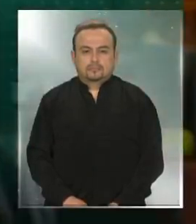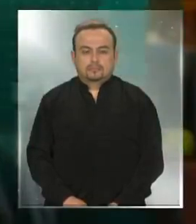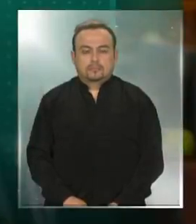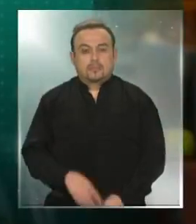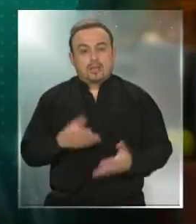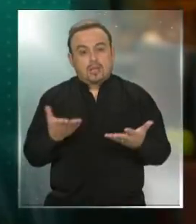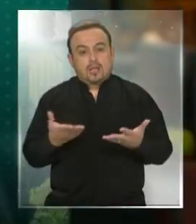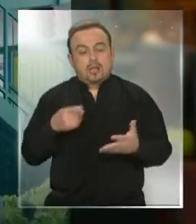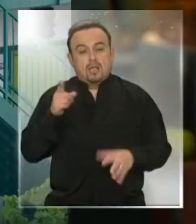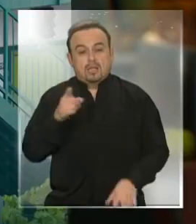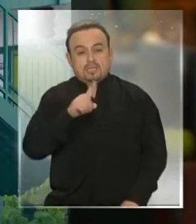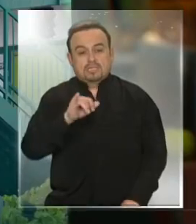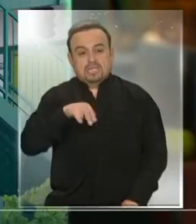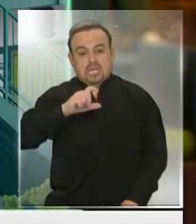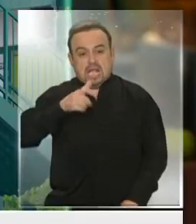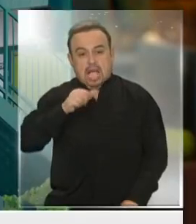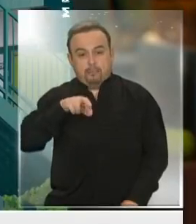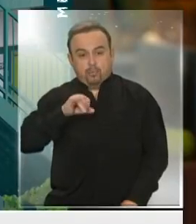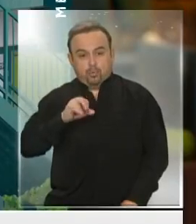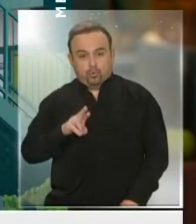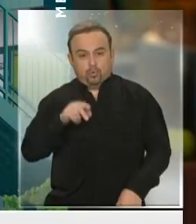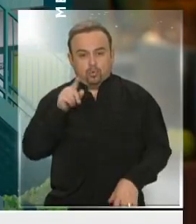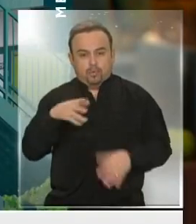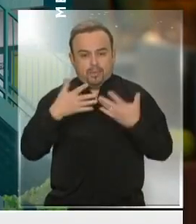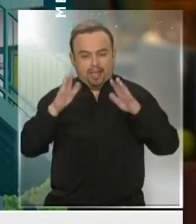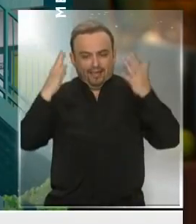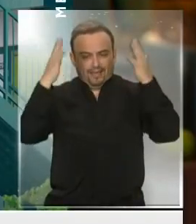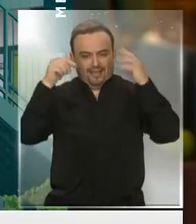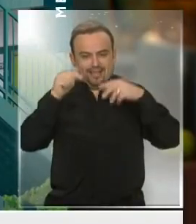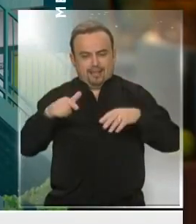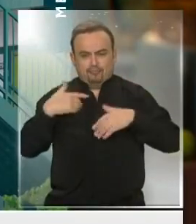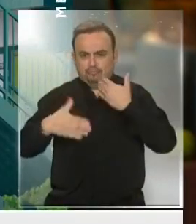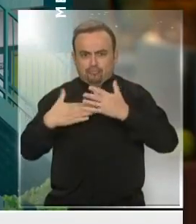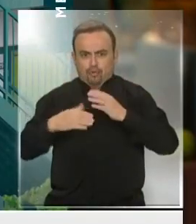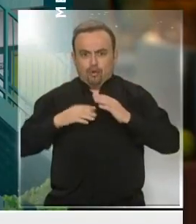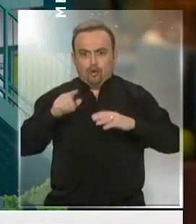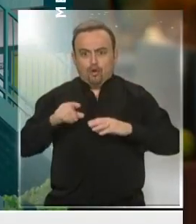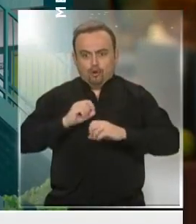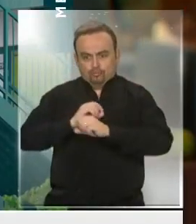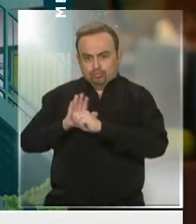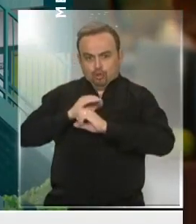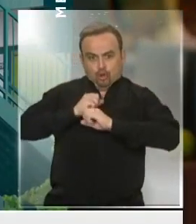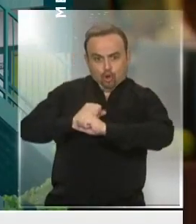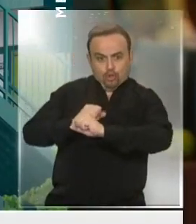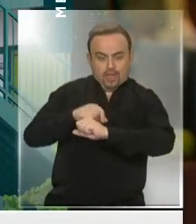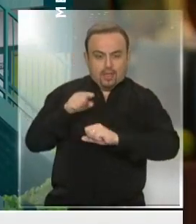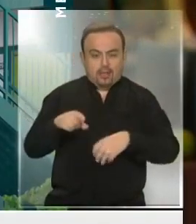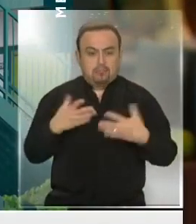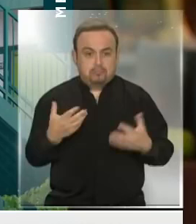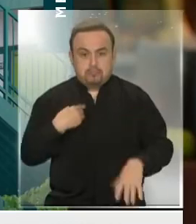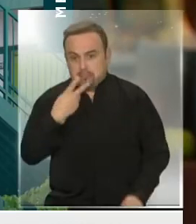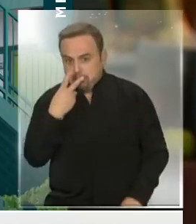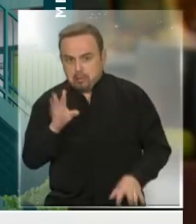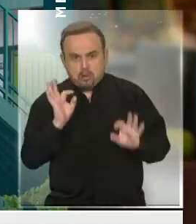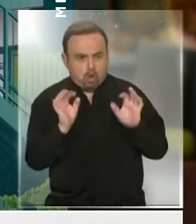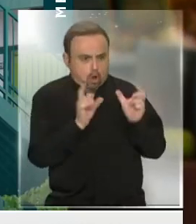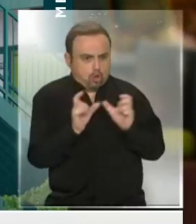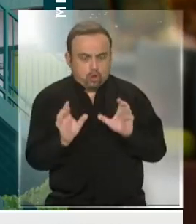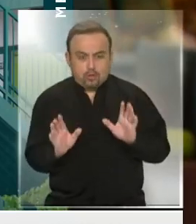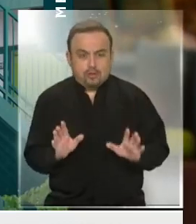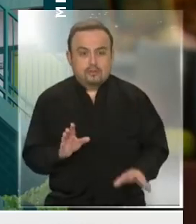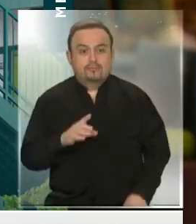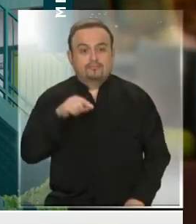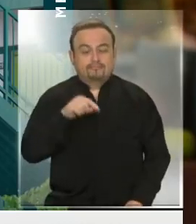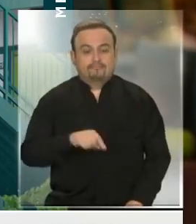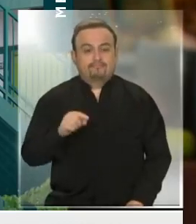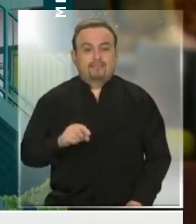mientras tanto en singapur que era de los países más aplaudidos por su eficiente combate contra el coronavirus y que parecía que lo tenía todo bajo control